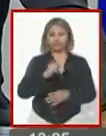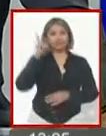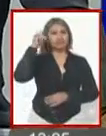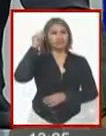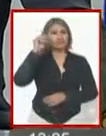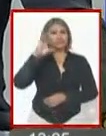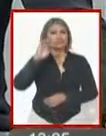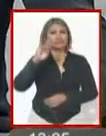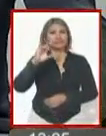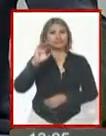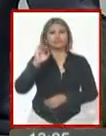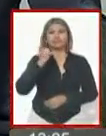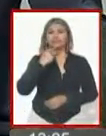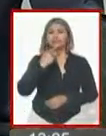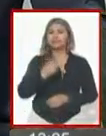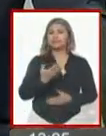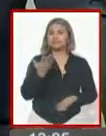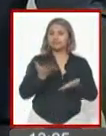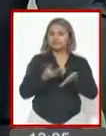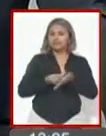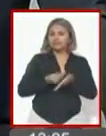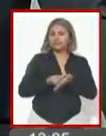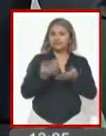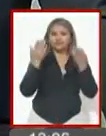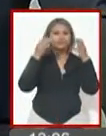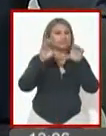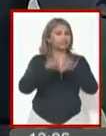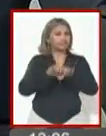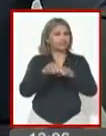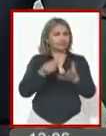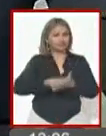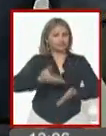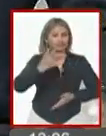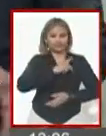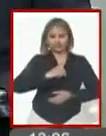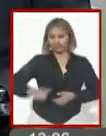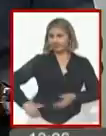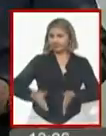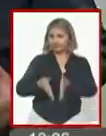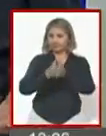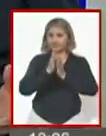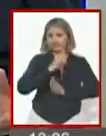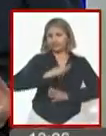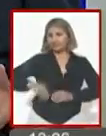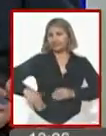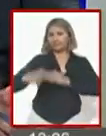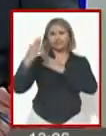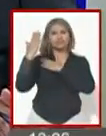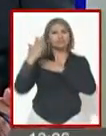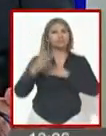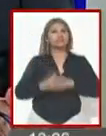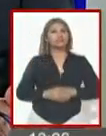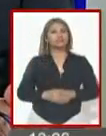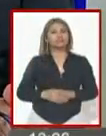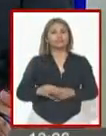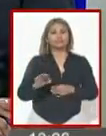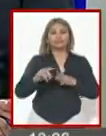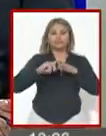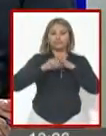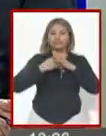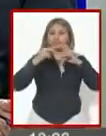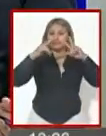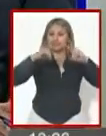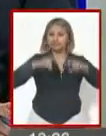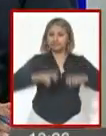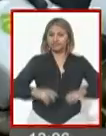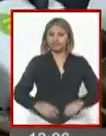El gobierno Carlos Romero se refirió a los presuntos contratos con sobreprecio en la alcaldía y pide al municipio cruceño que active sus mecanismos de